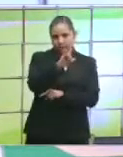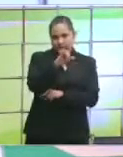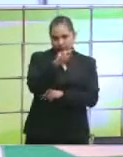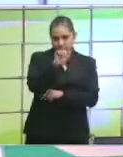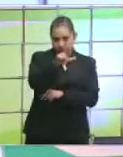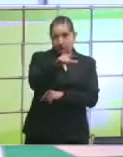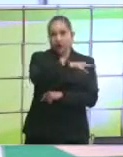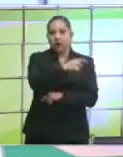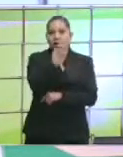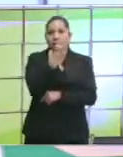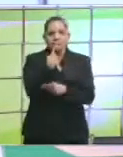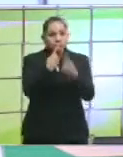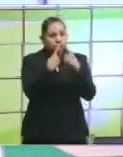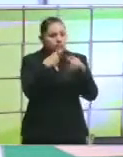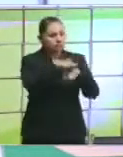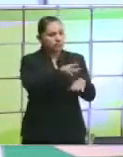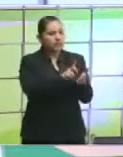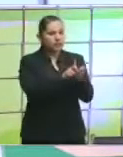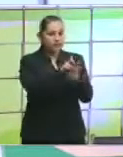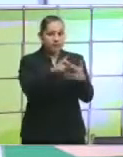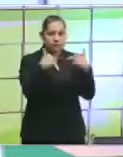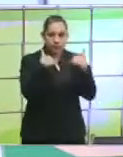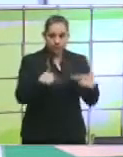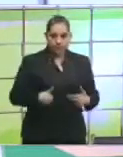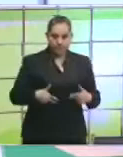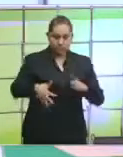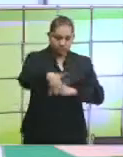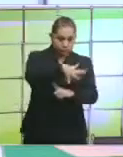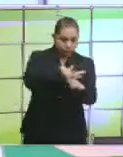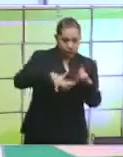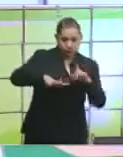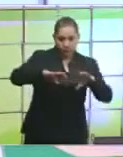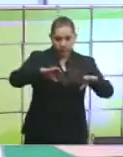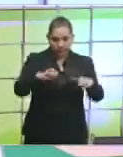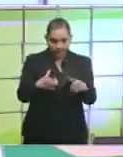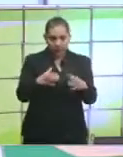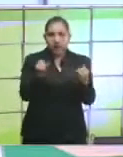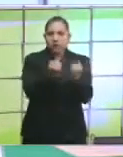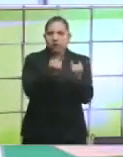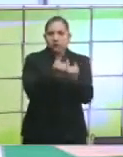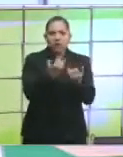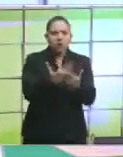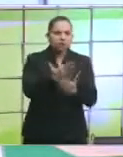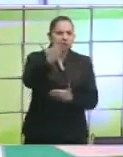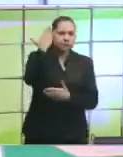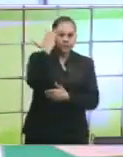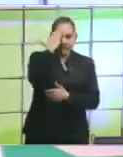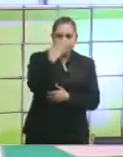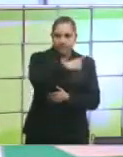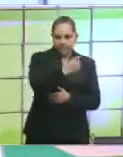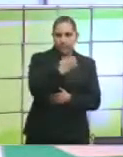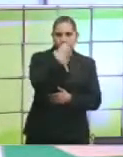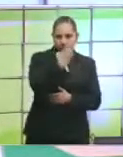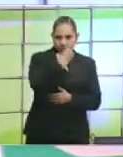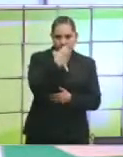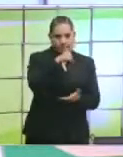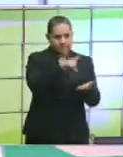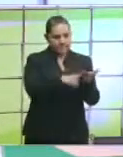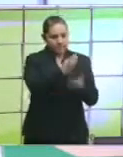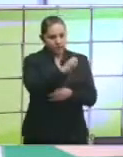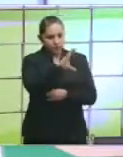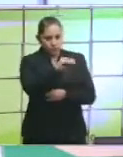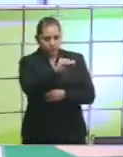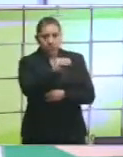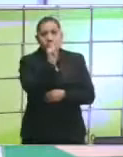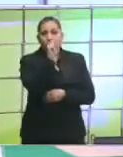derecho de los derechos humanos y sociales similar al que en su momento produjo la escuela de yale en los años noventas o de las corrientes